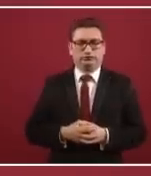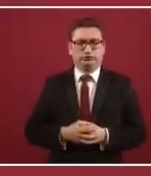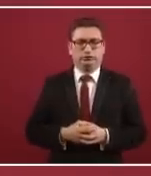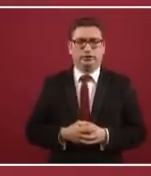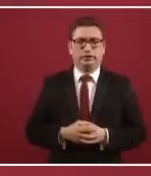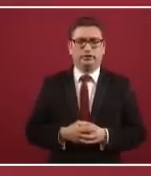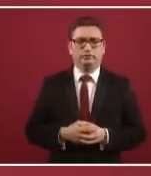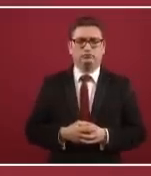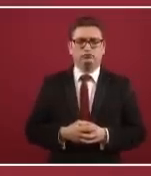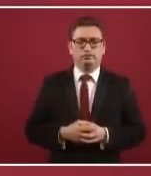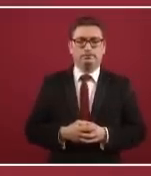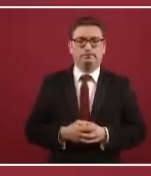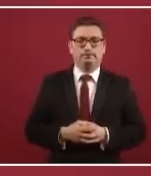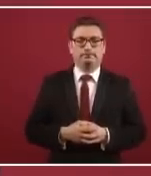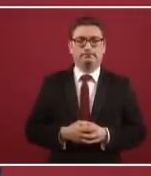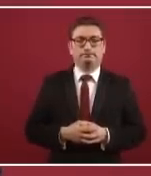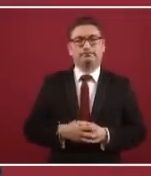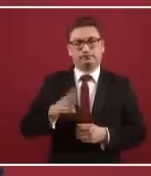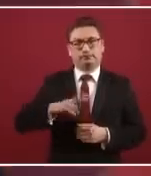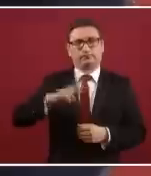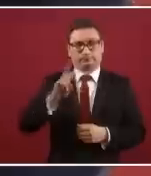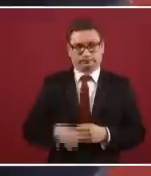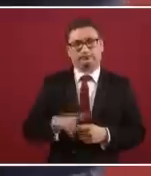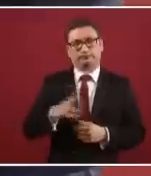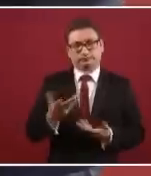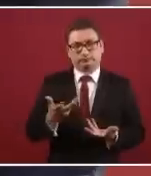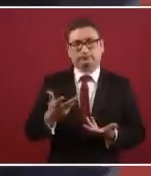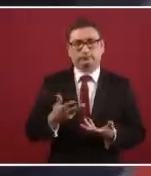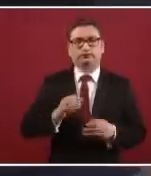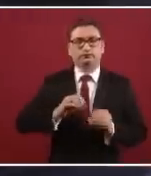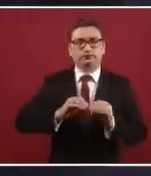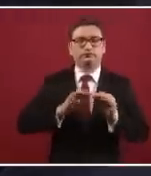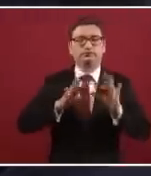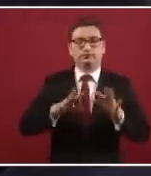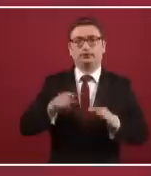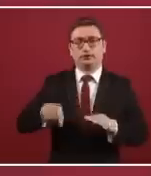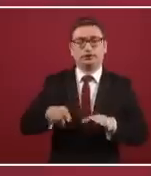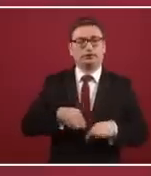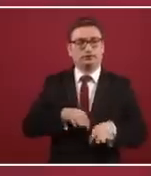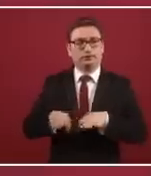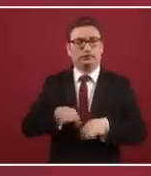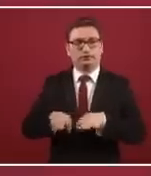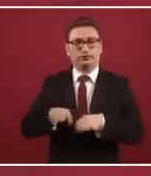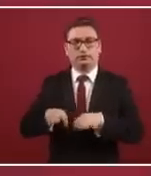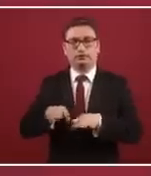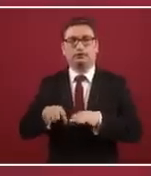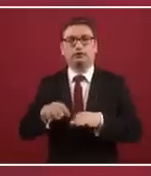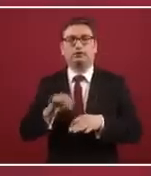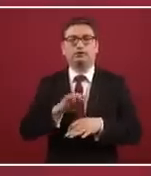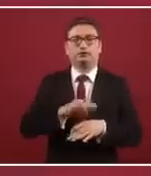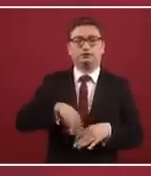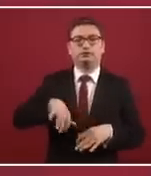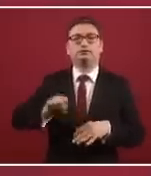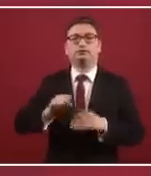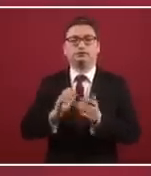lo cierto es que combinan el trabajo en el Seguro, en el